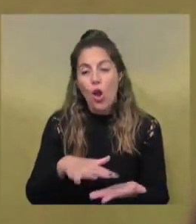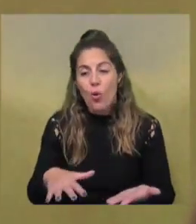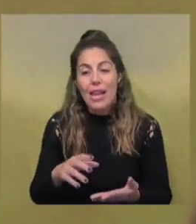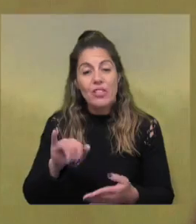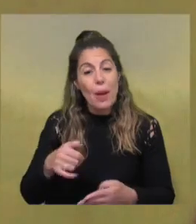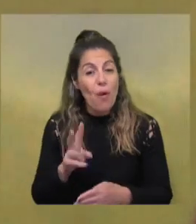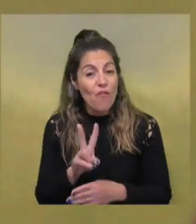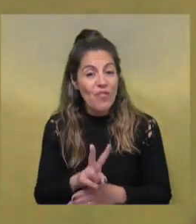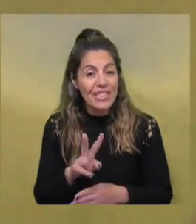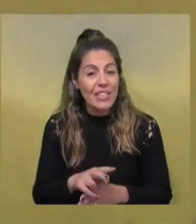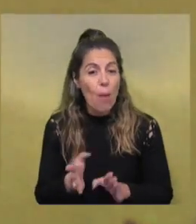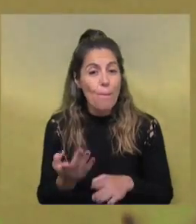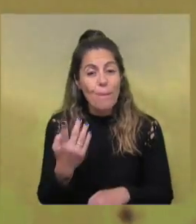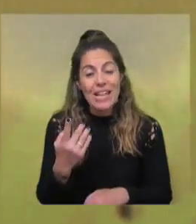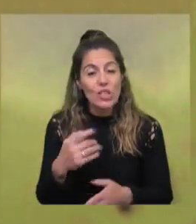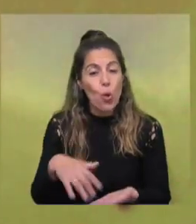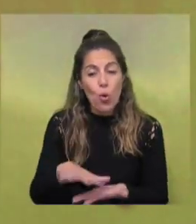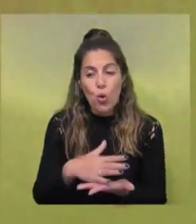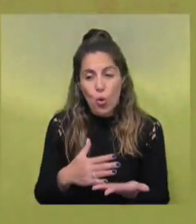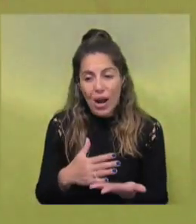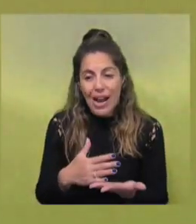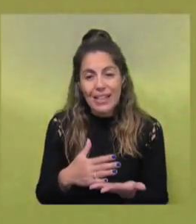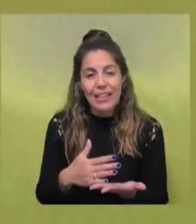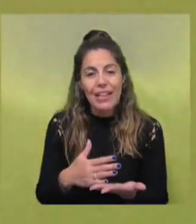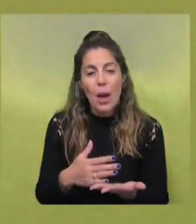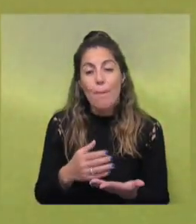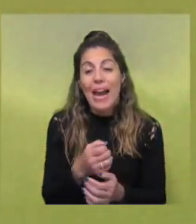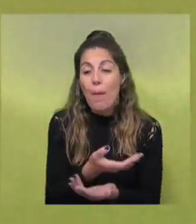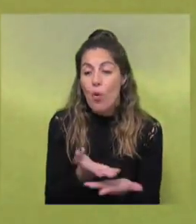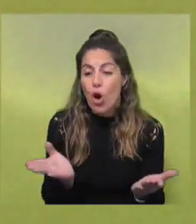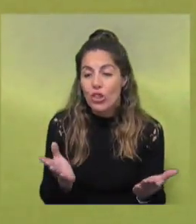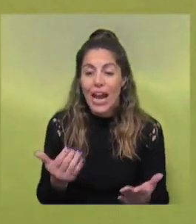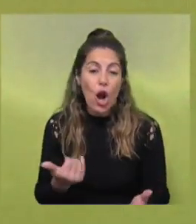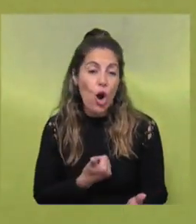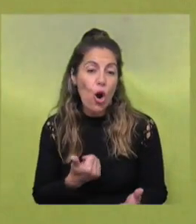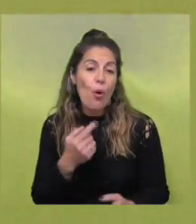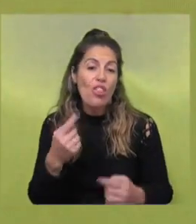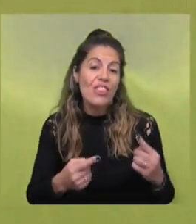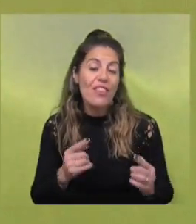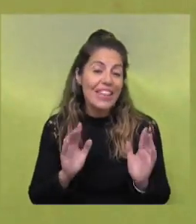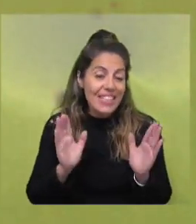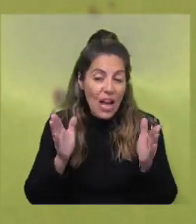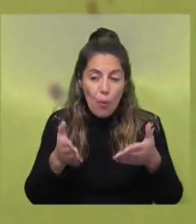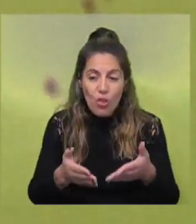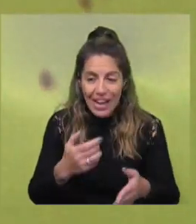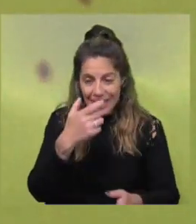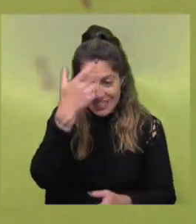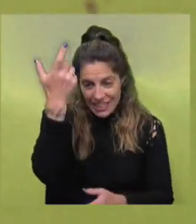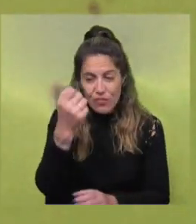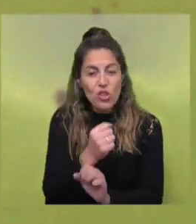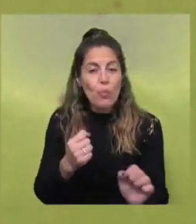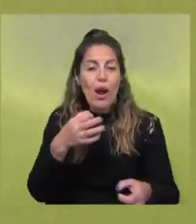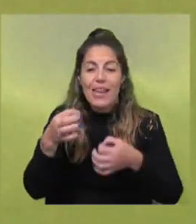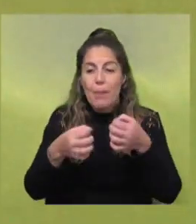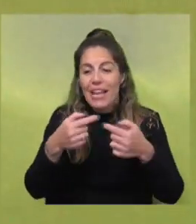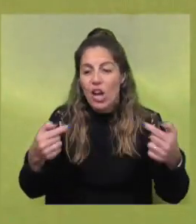visitado más de un sitio común, cotidiano, rutinario, para mostrar cómo desde distintos abordajes científicos se pueden explicar cosas que